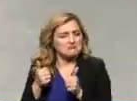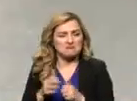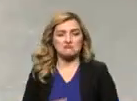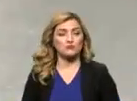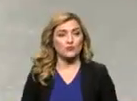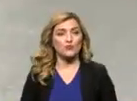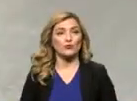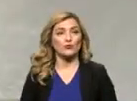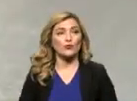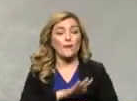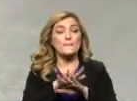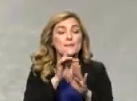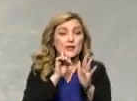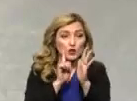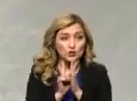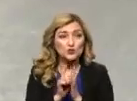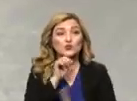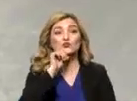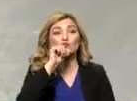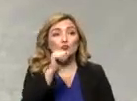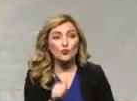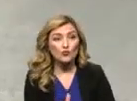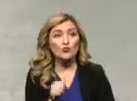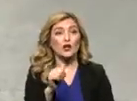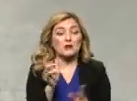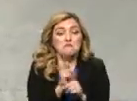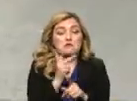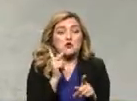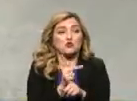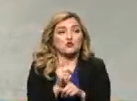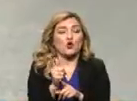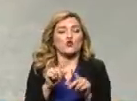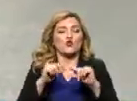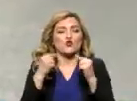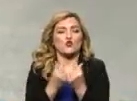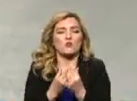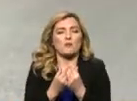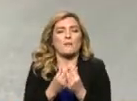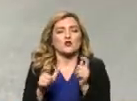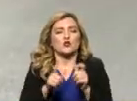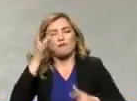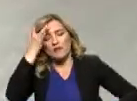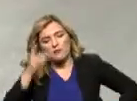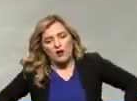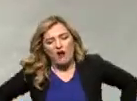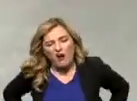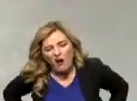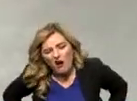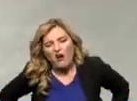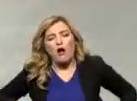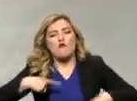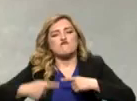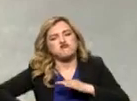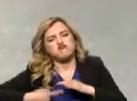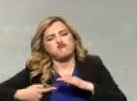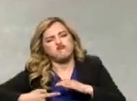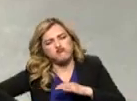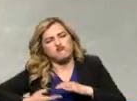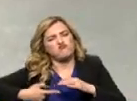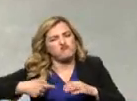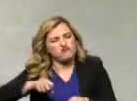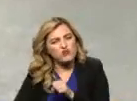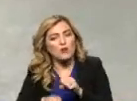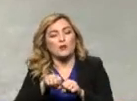adecuadas. Sobre las denuncias por la falta de insumos en la unidad de diálisis, las autoridades aseguraron que el problema ya fue resuelto y